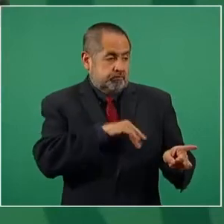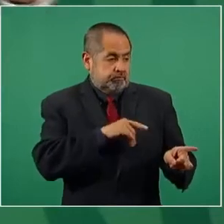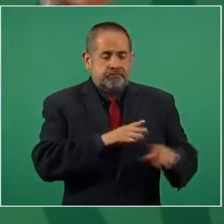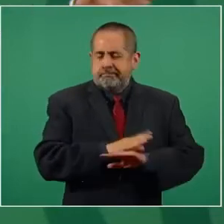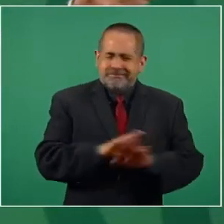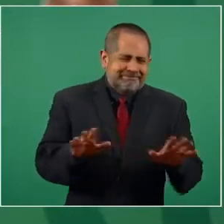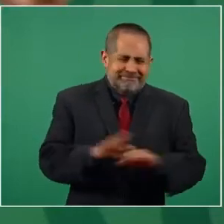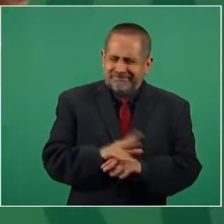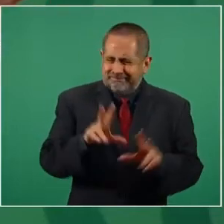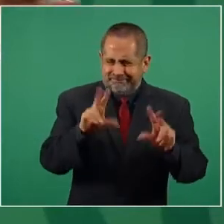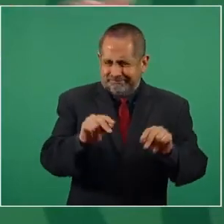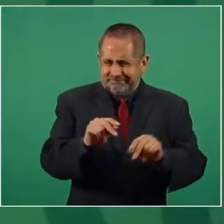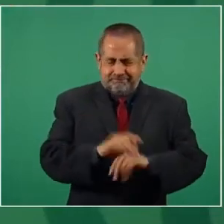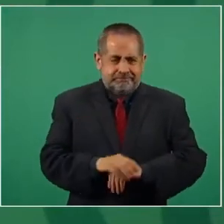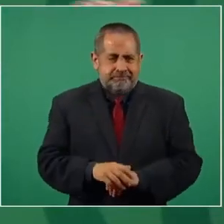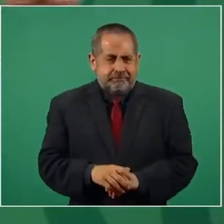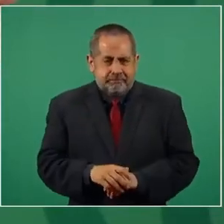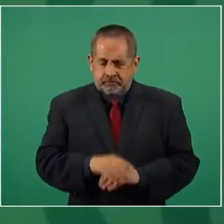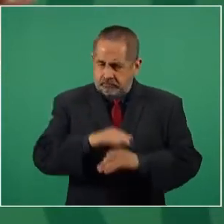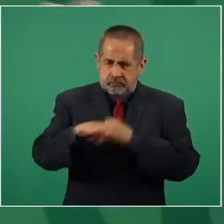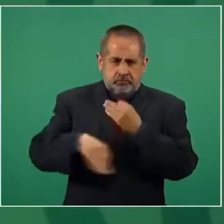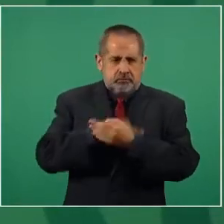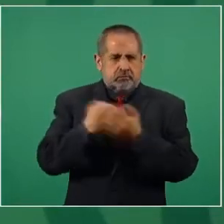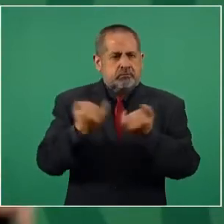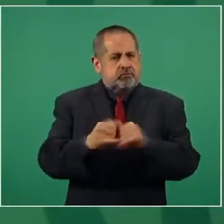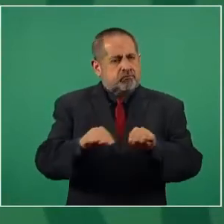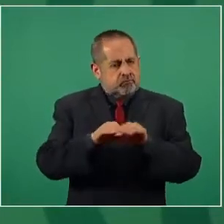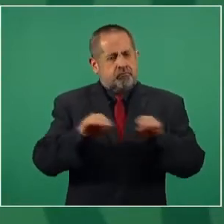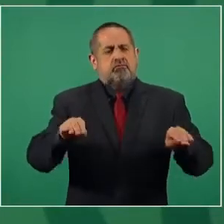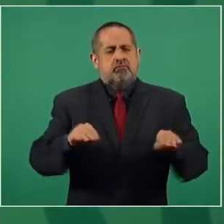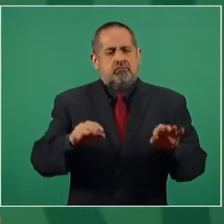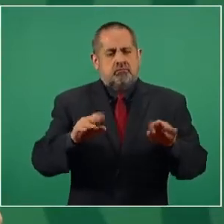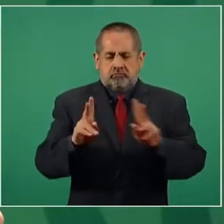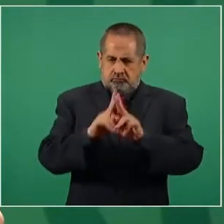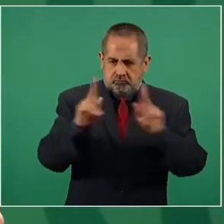vamos todos a buscar